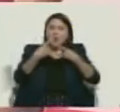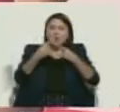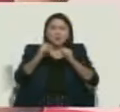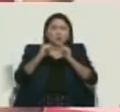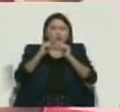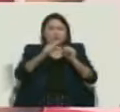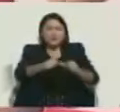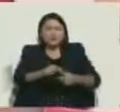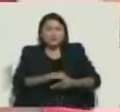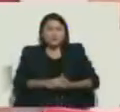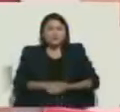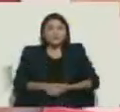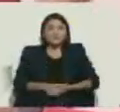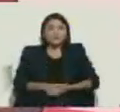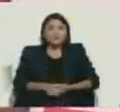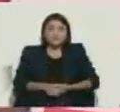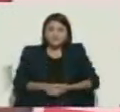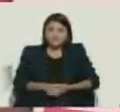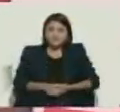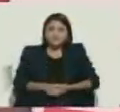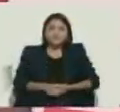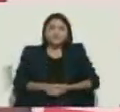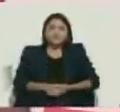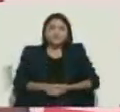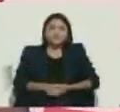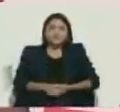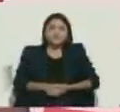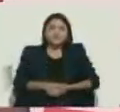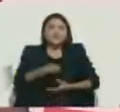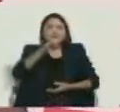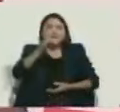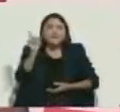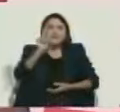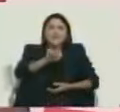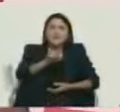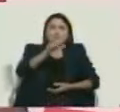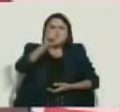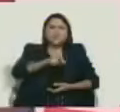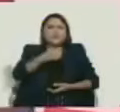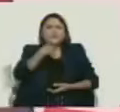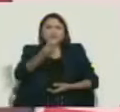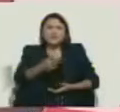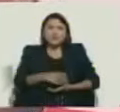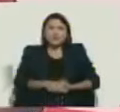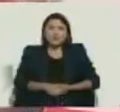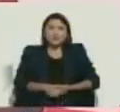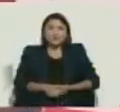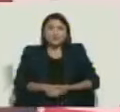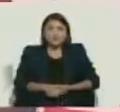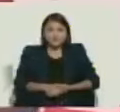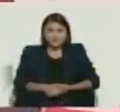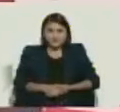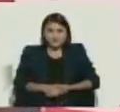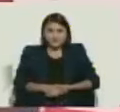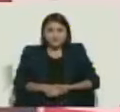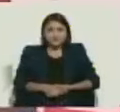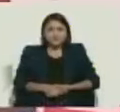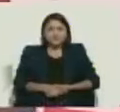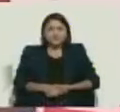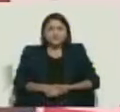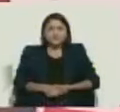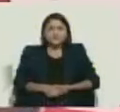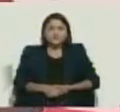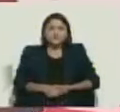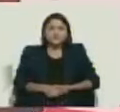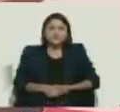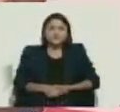un vocero, ¿no? Un representante, pudiéramos decir. Sí, manda a su representante. Esa persona va. ha estado en las